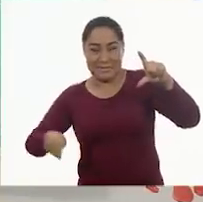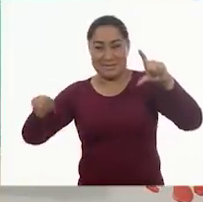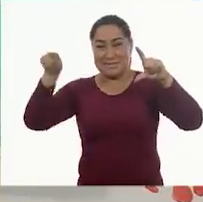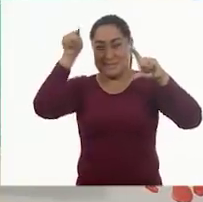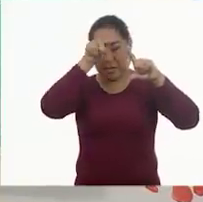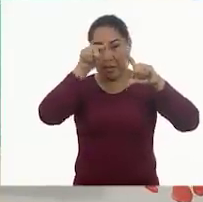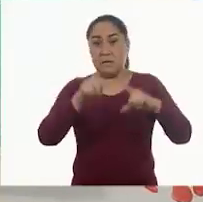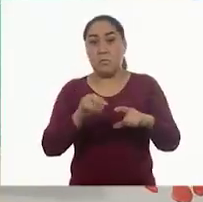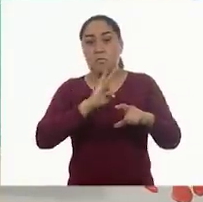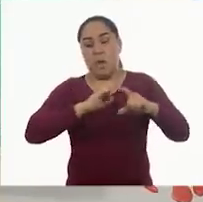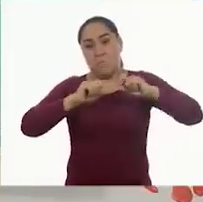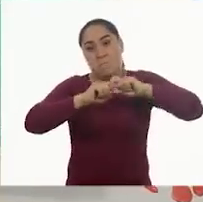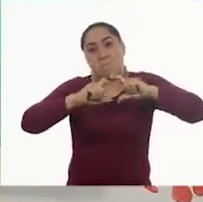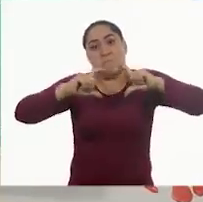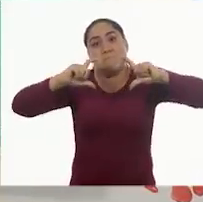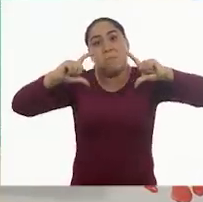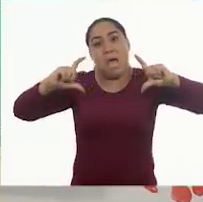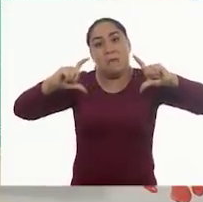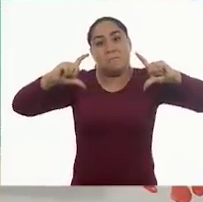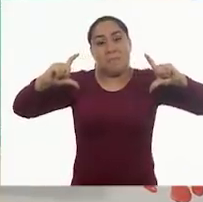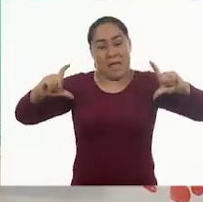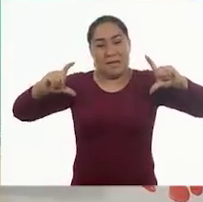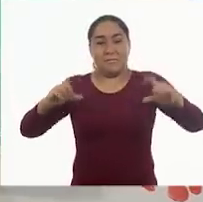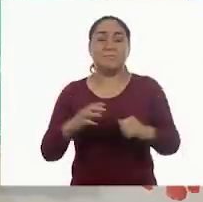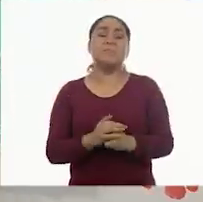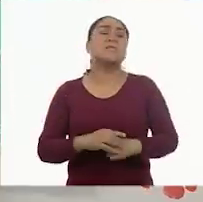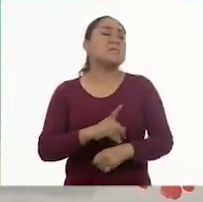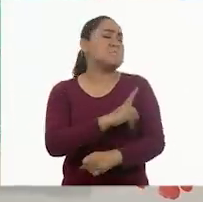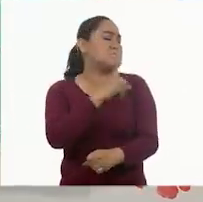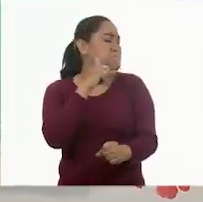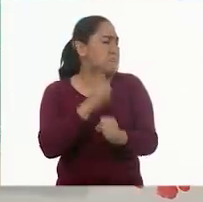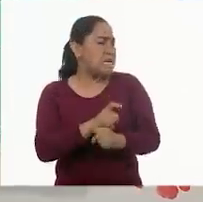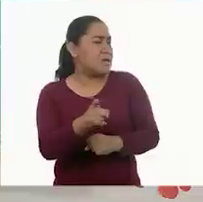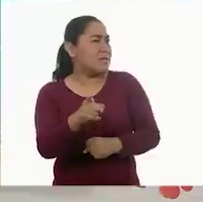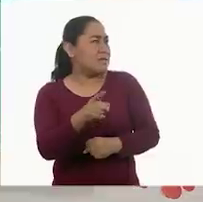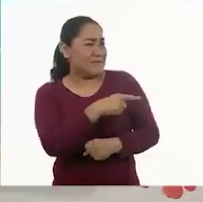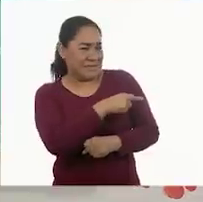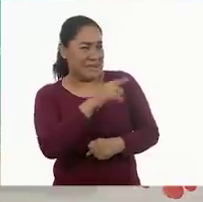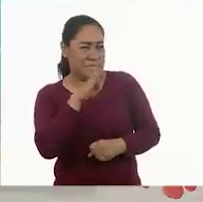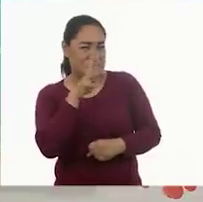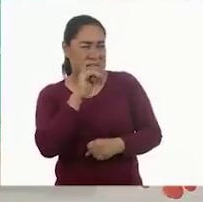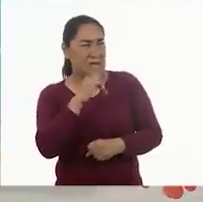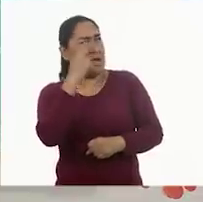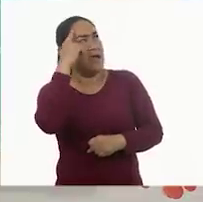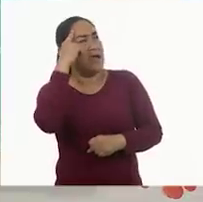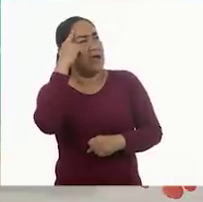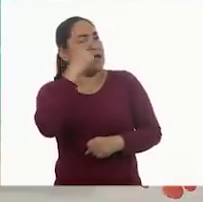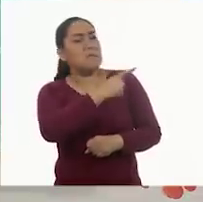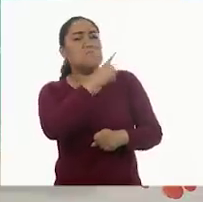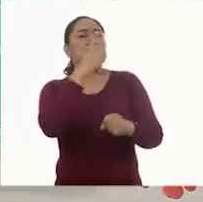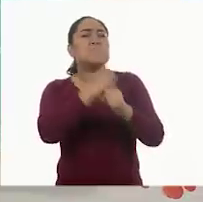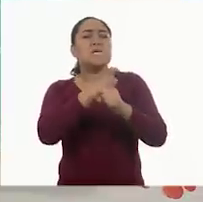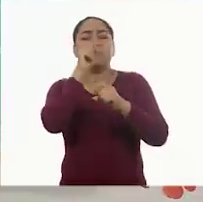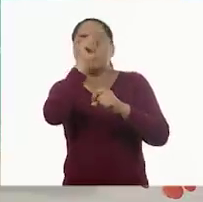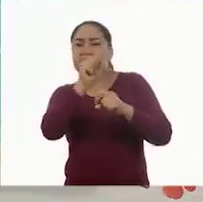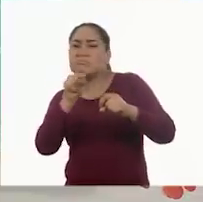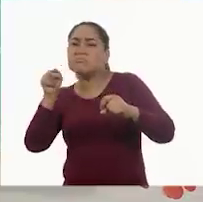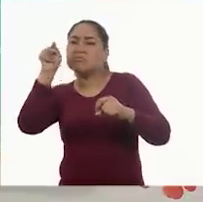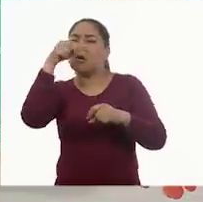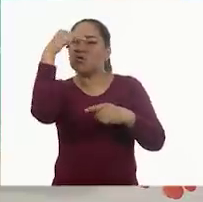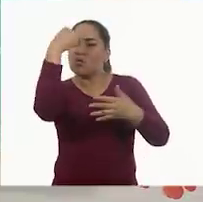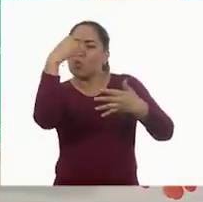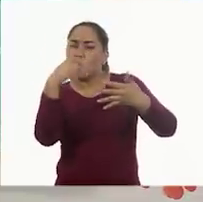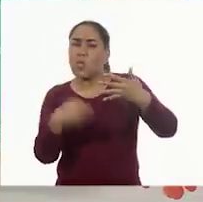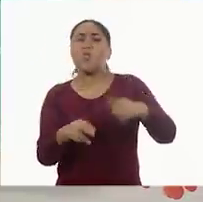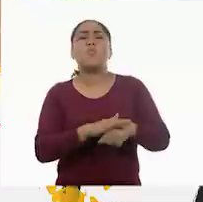ser inclusive más amplio. Y a las primeras personas en las que Bri pensó, ¿por qué pensaste en estas personas, Bri?